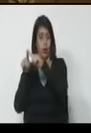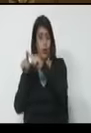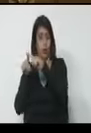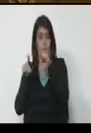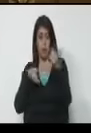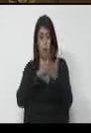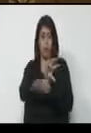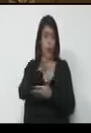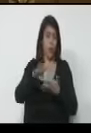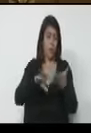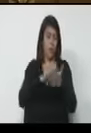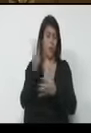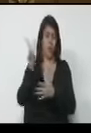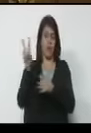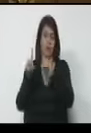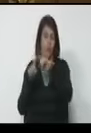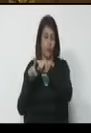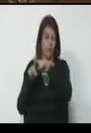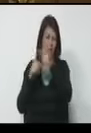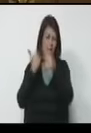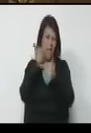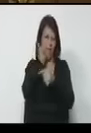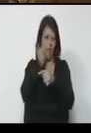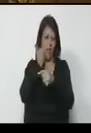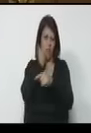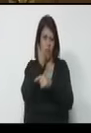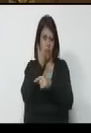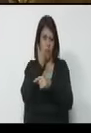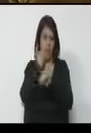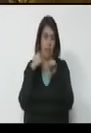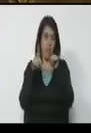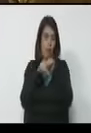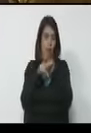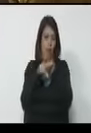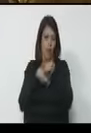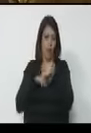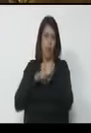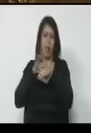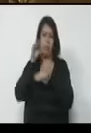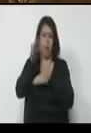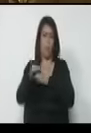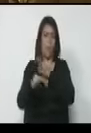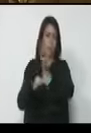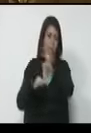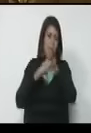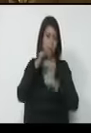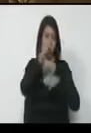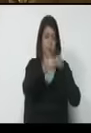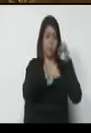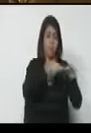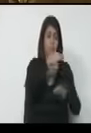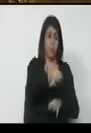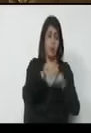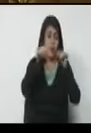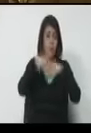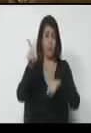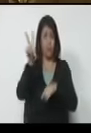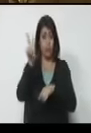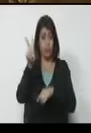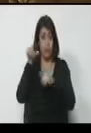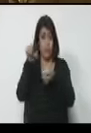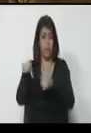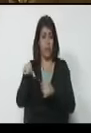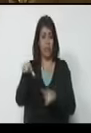la crisis de Venezuela es una enfermedad contagiosa a toda la región. Venezuela hoy es el foco de